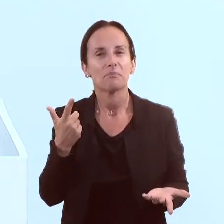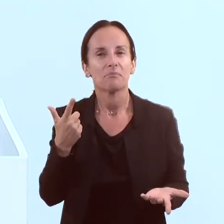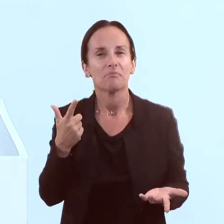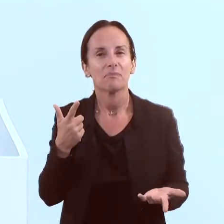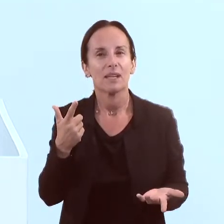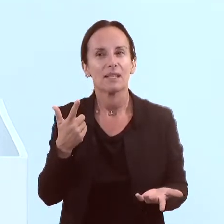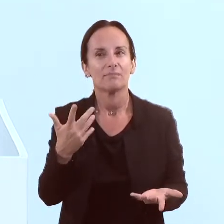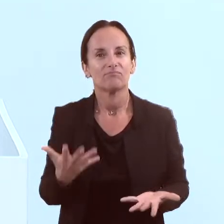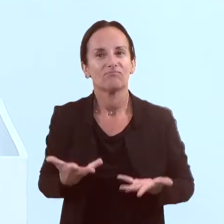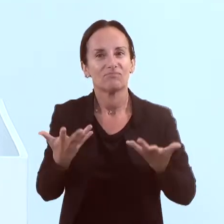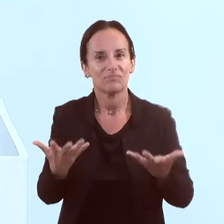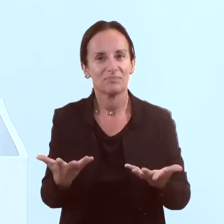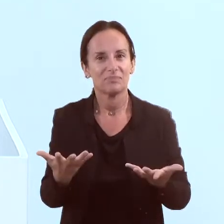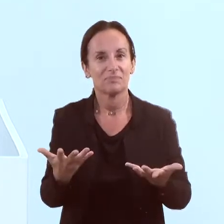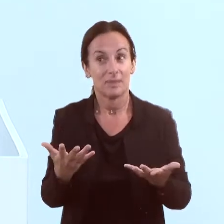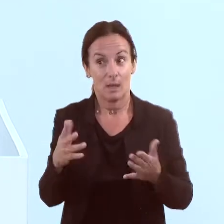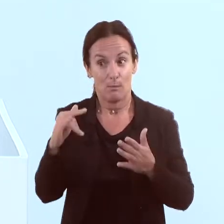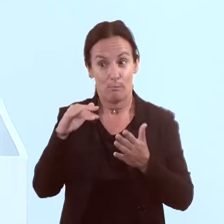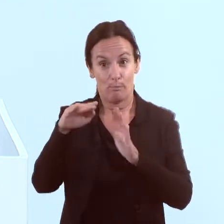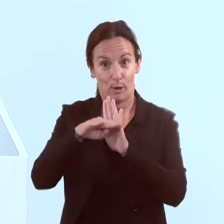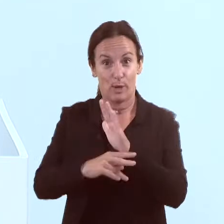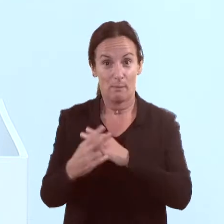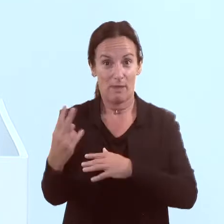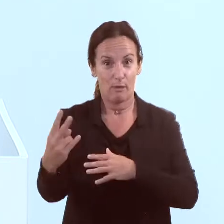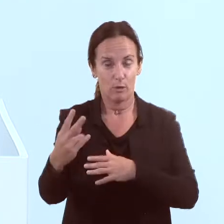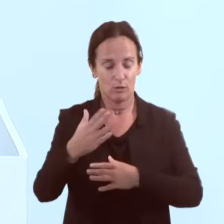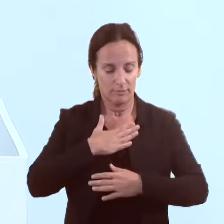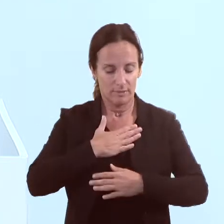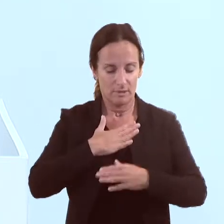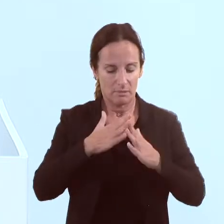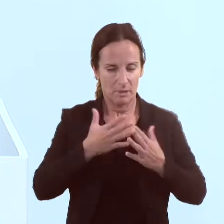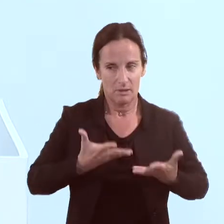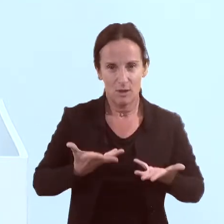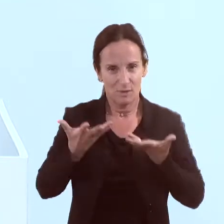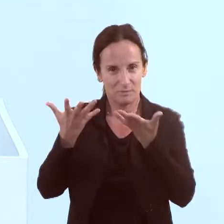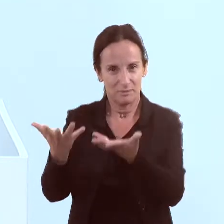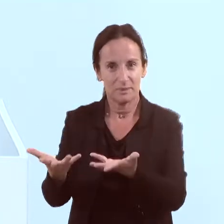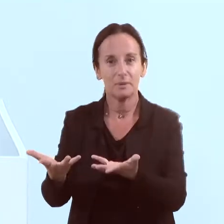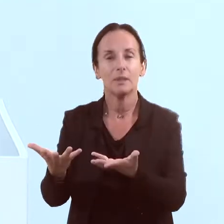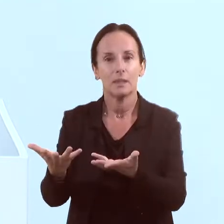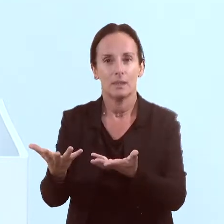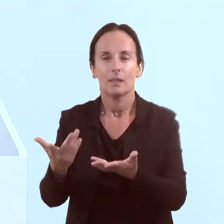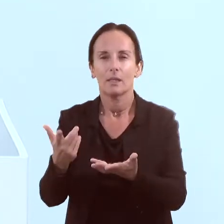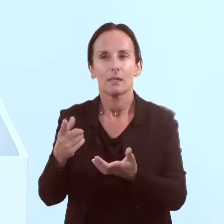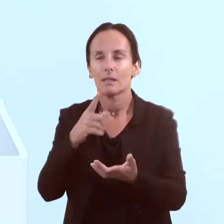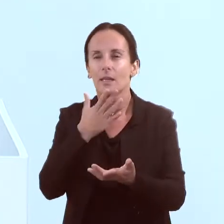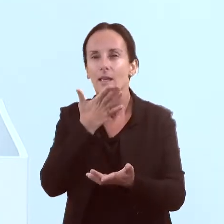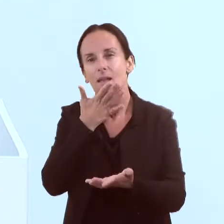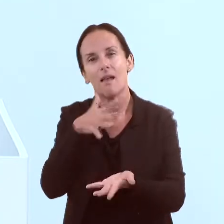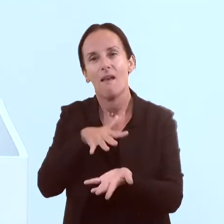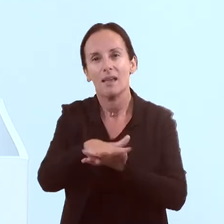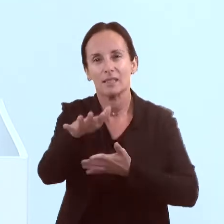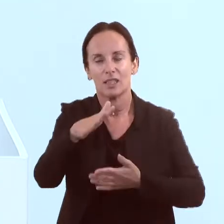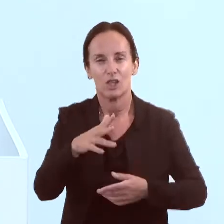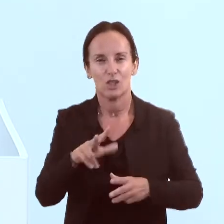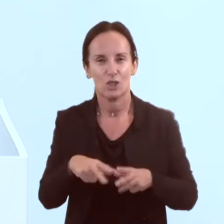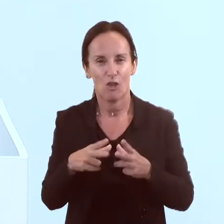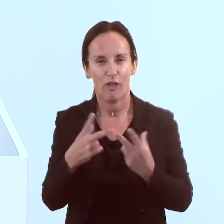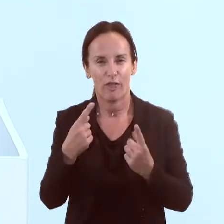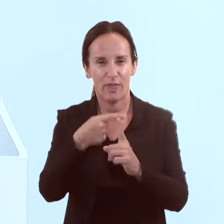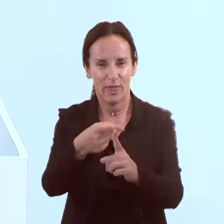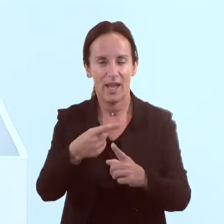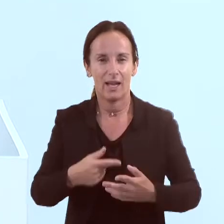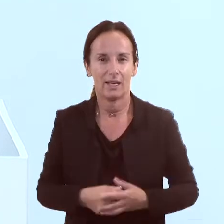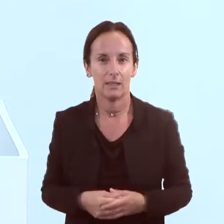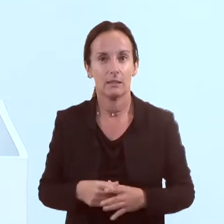puede poner a disposición de este programa las viviendas y con además todas las garantías, obviamente, de pago por